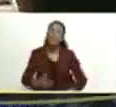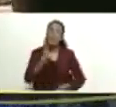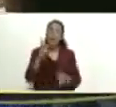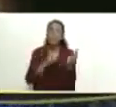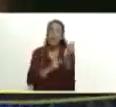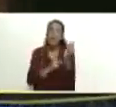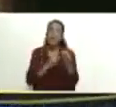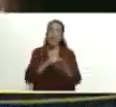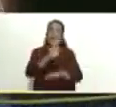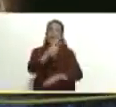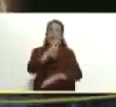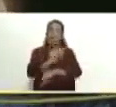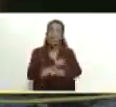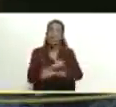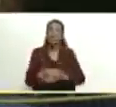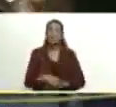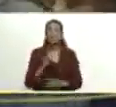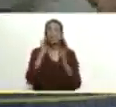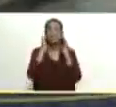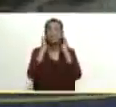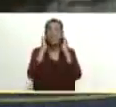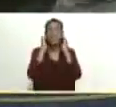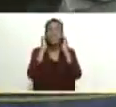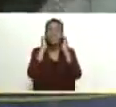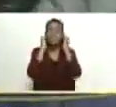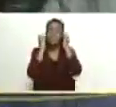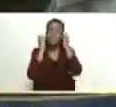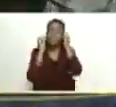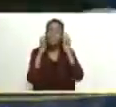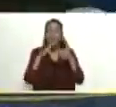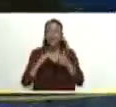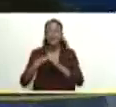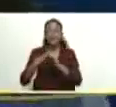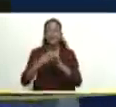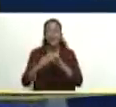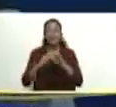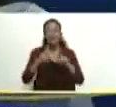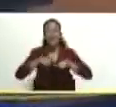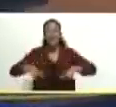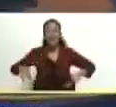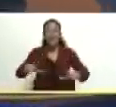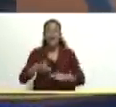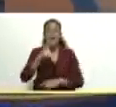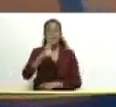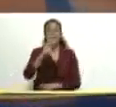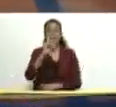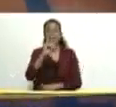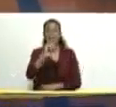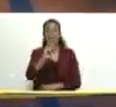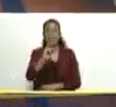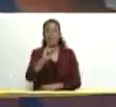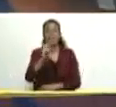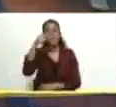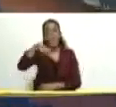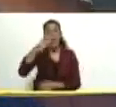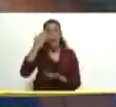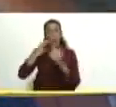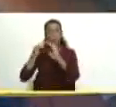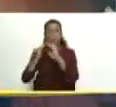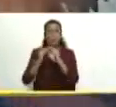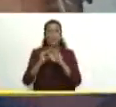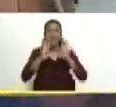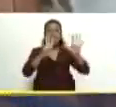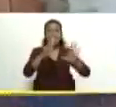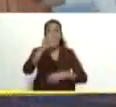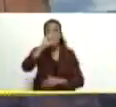Bueno, aquí estamos, mira, entregando reacondicionado el ambulatorio para la comunidad hoy, que se cumplen